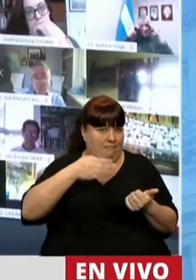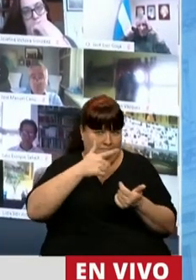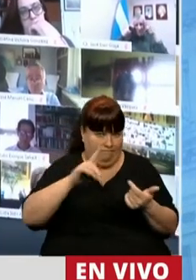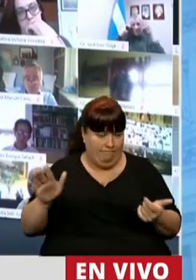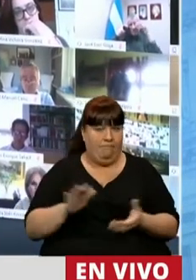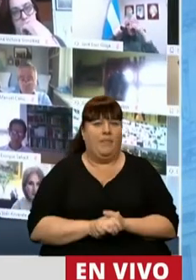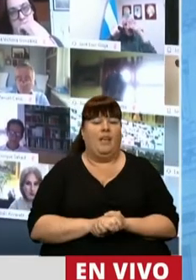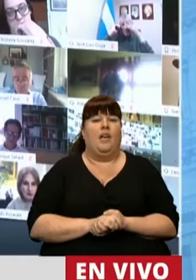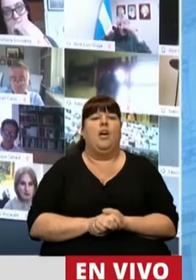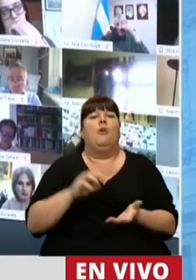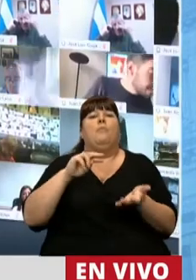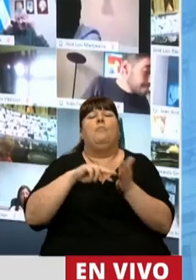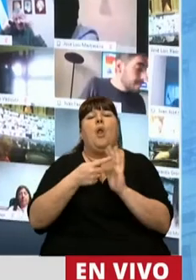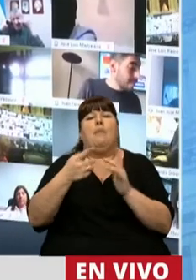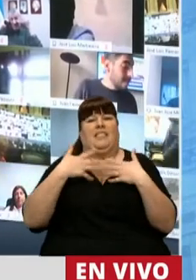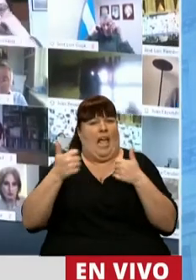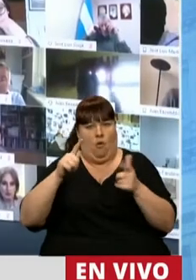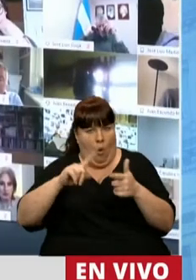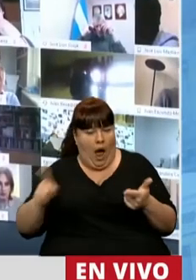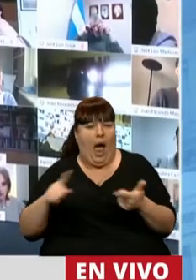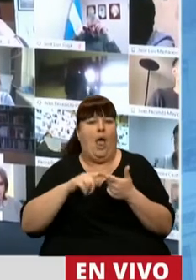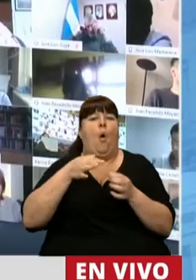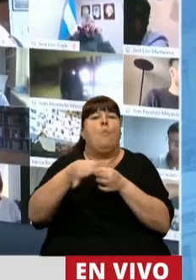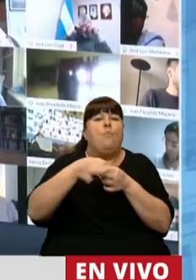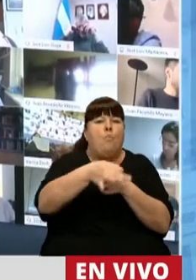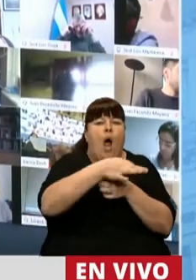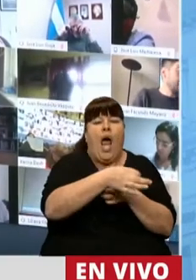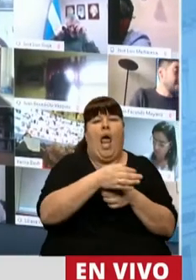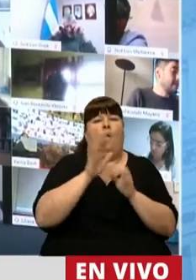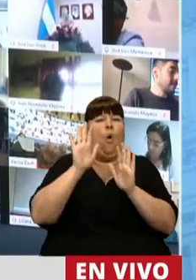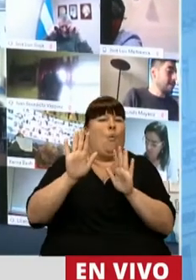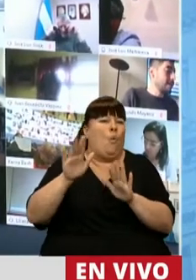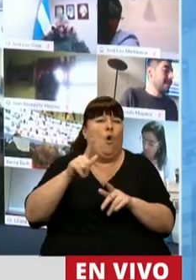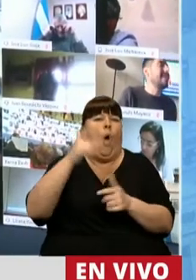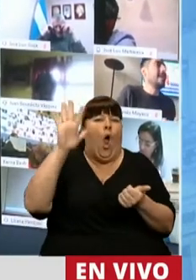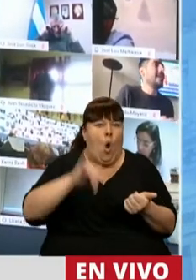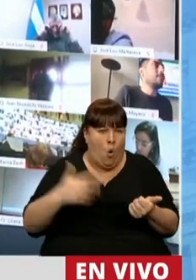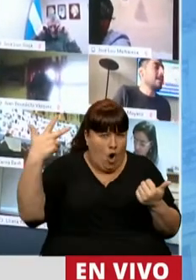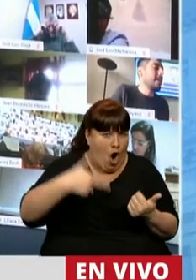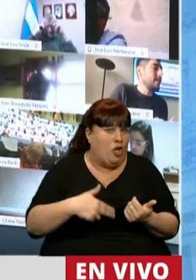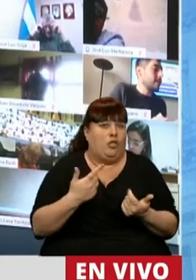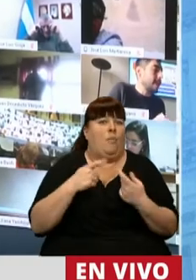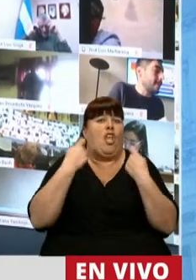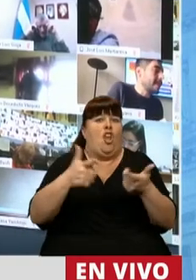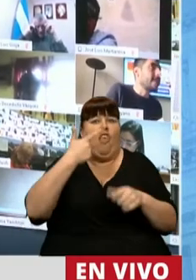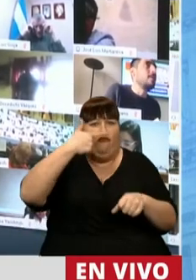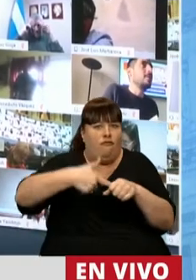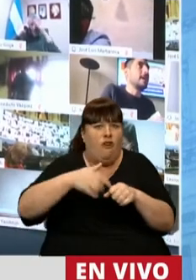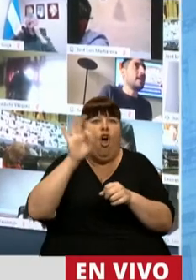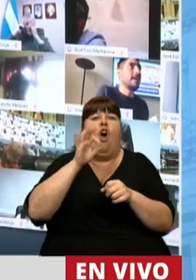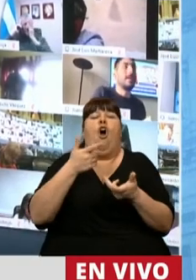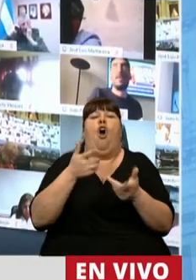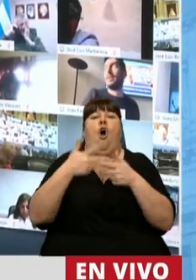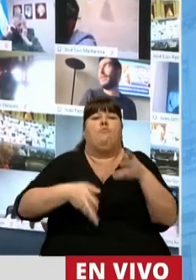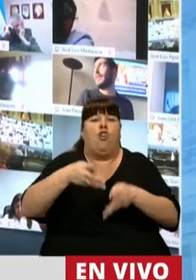regulares. Están afectados los servicios de salud, pueblos del interior que pasan días sin luz porque no hay provisión de combustible o